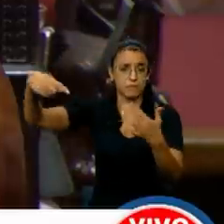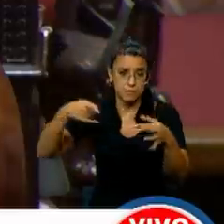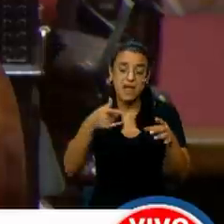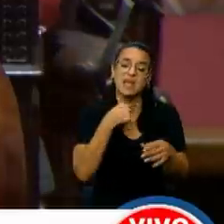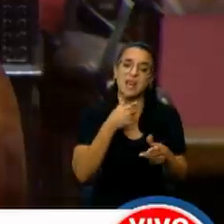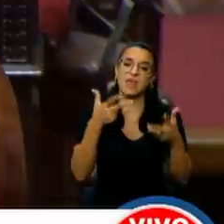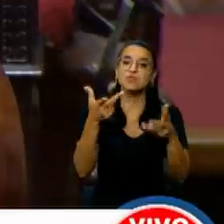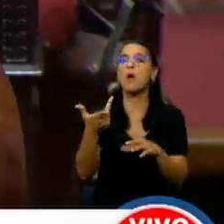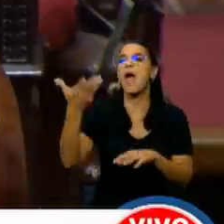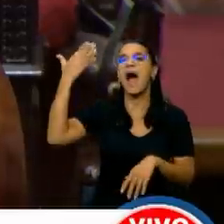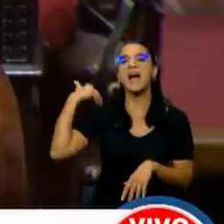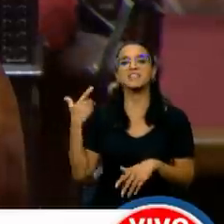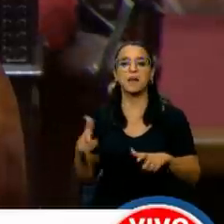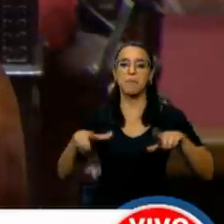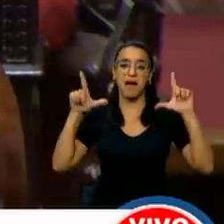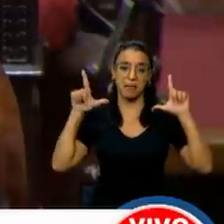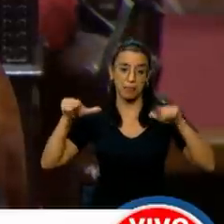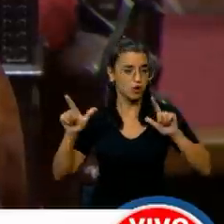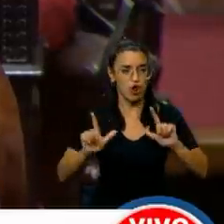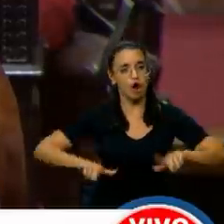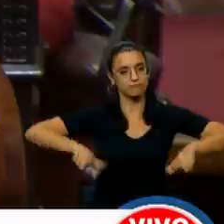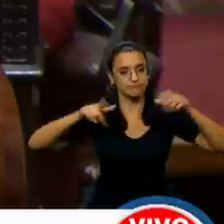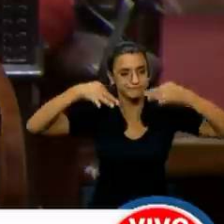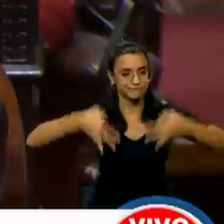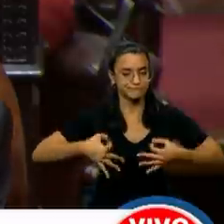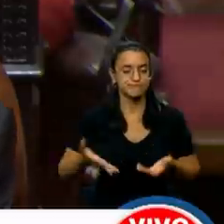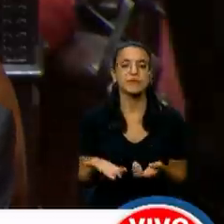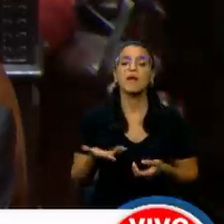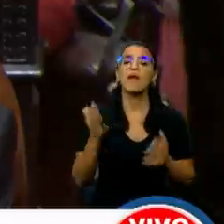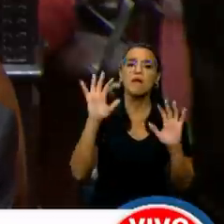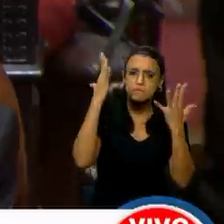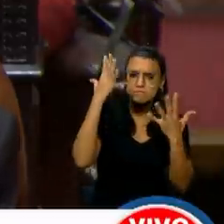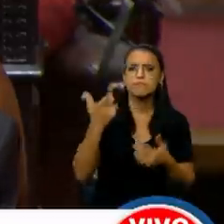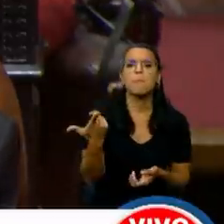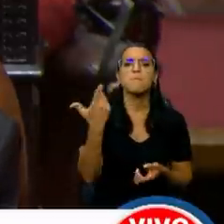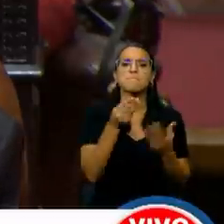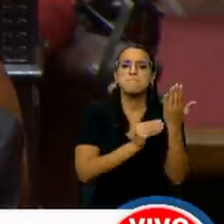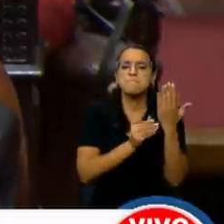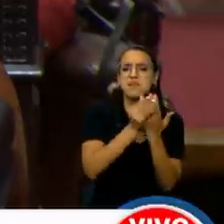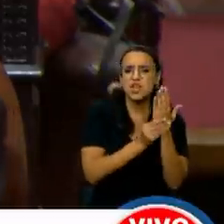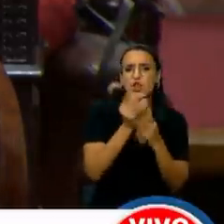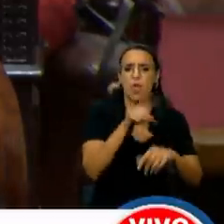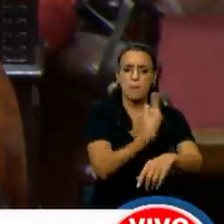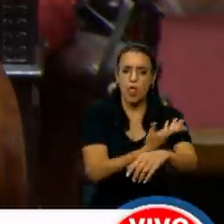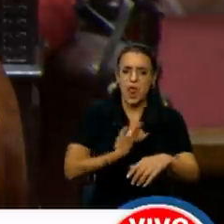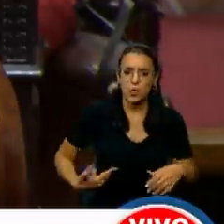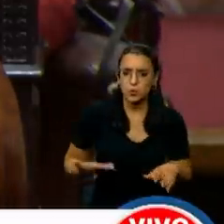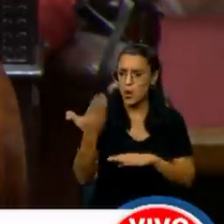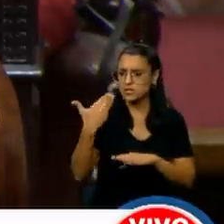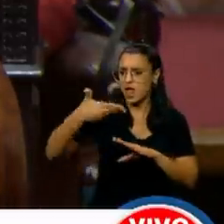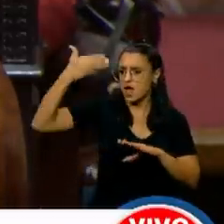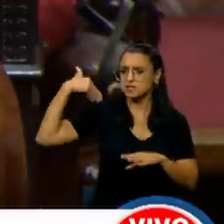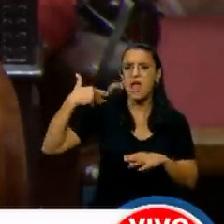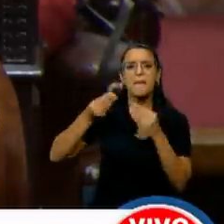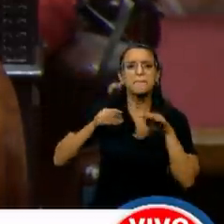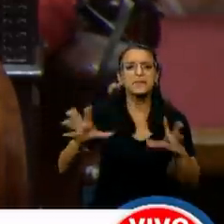esa imagen que se pretendió dar que no fue tal yo celebro que han ido los ministros del poder ejecutivo ayer antes de ayer y